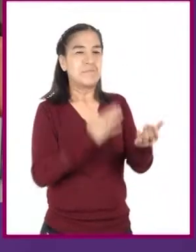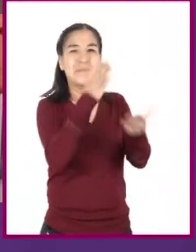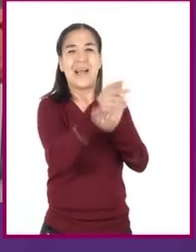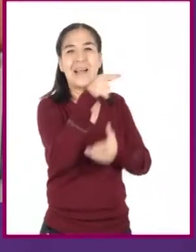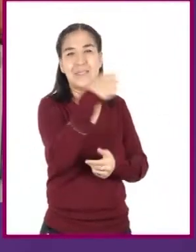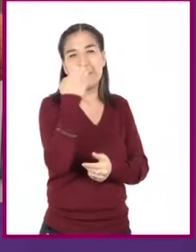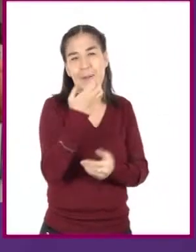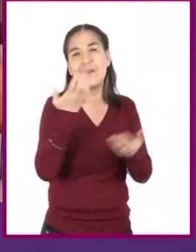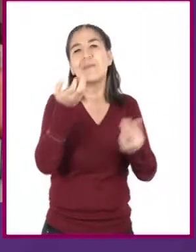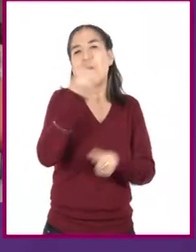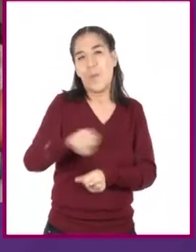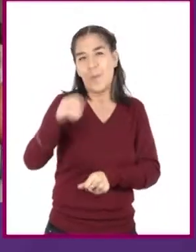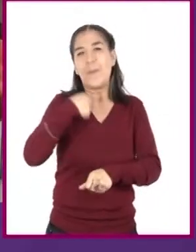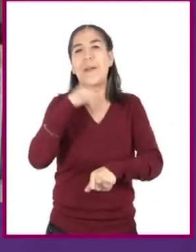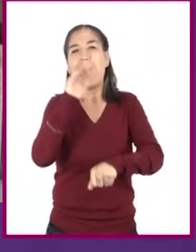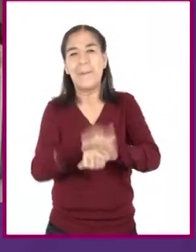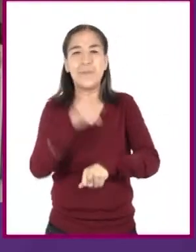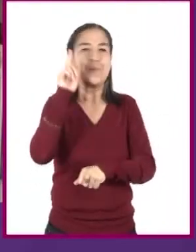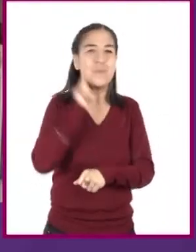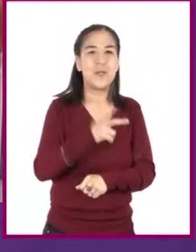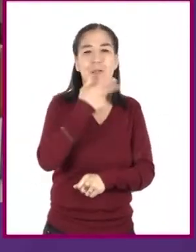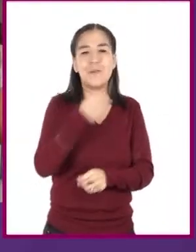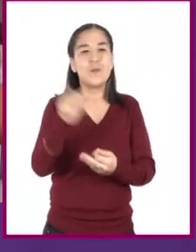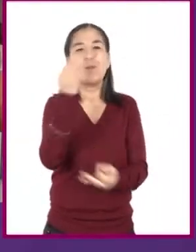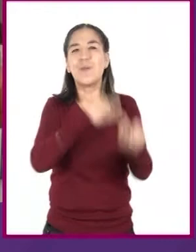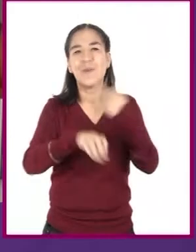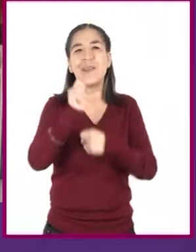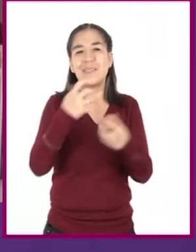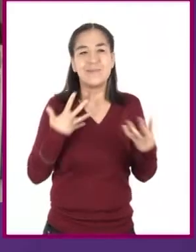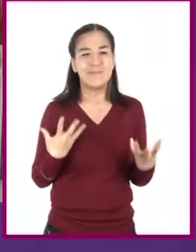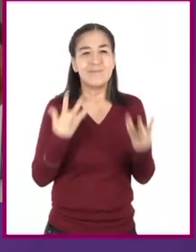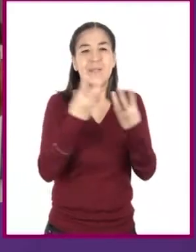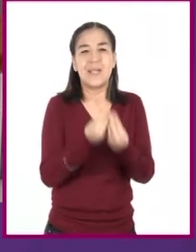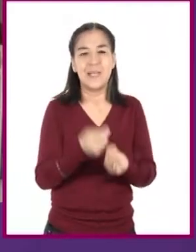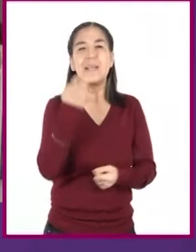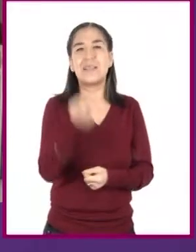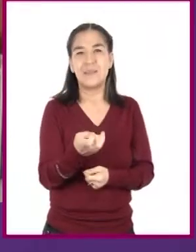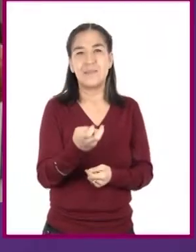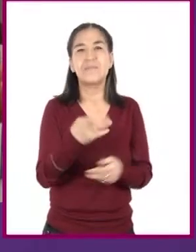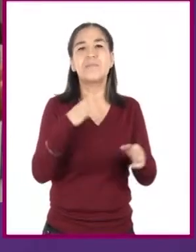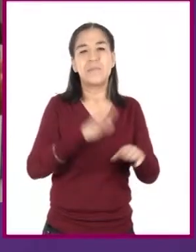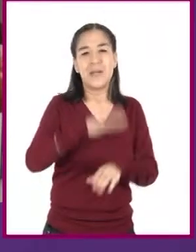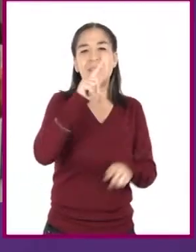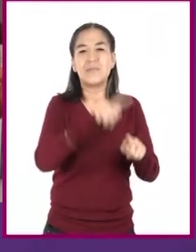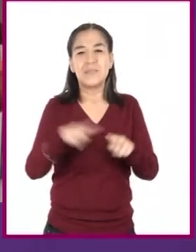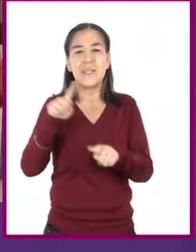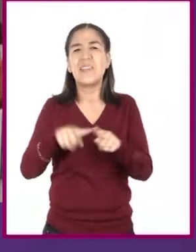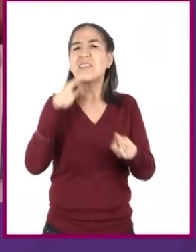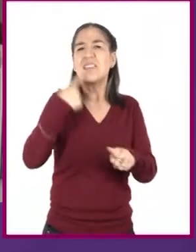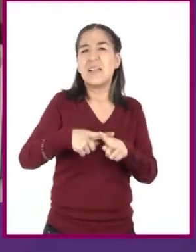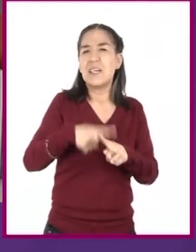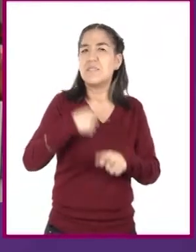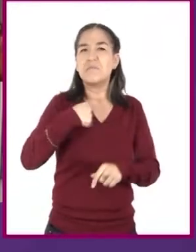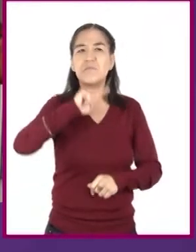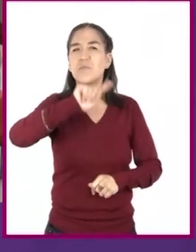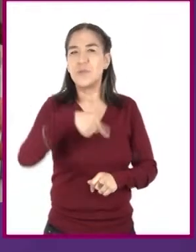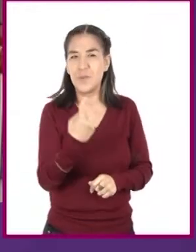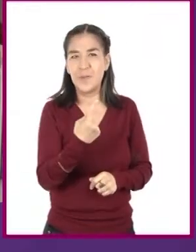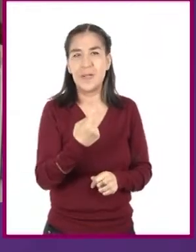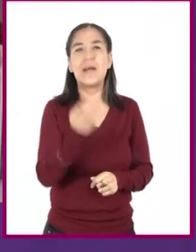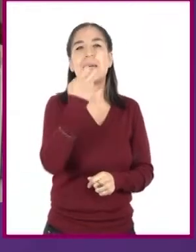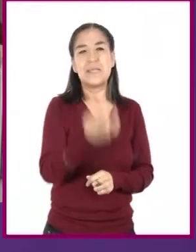supuesto mis amigos y mis amigas, todo lo que nos rodea influye en quiénes somos y